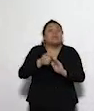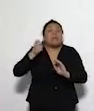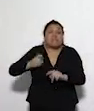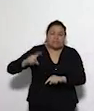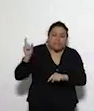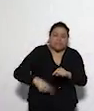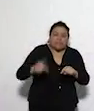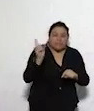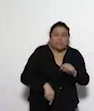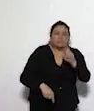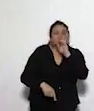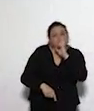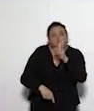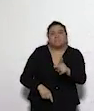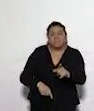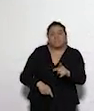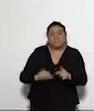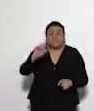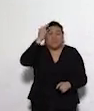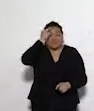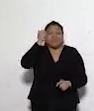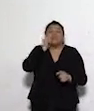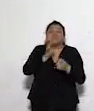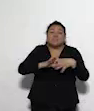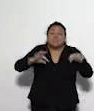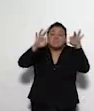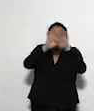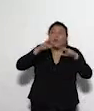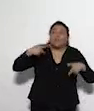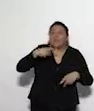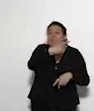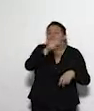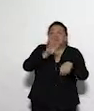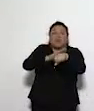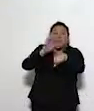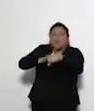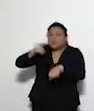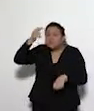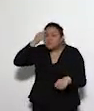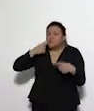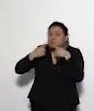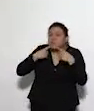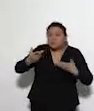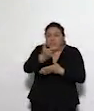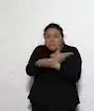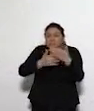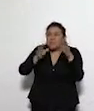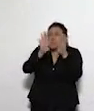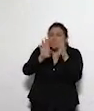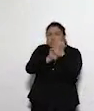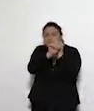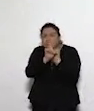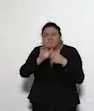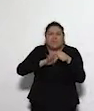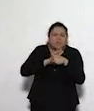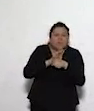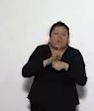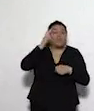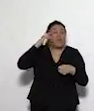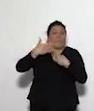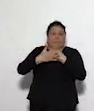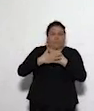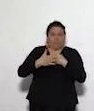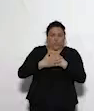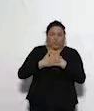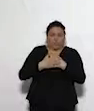temas deben tomar en la agenda pública un papel preponderante. Entre la dinámica de las postulaciones electorales,